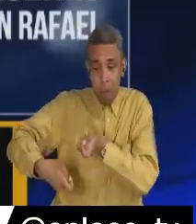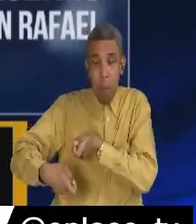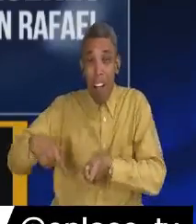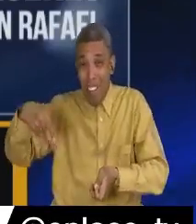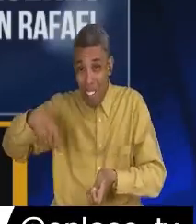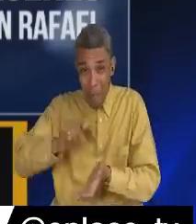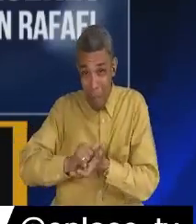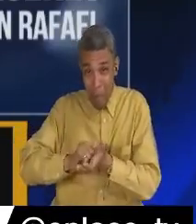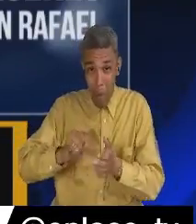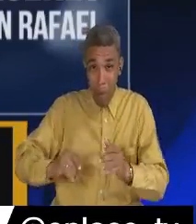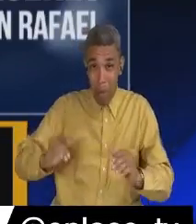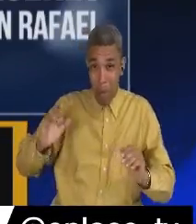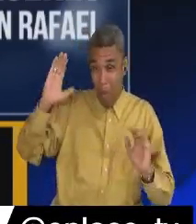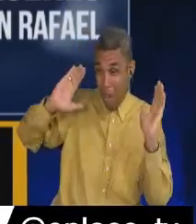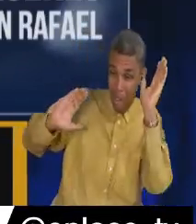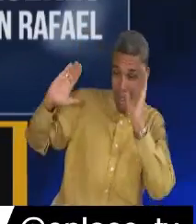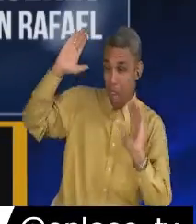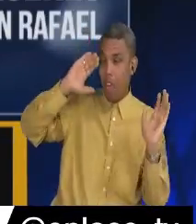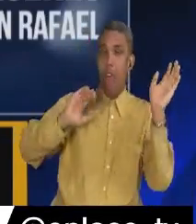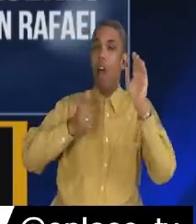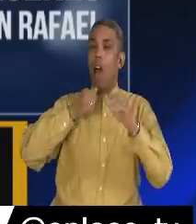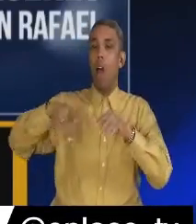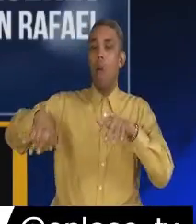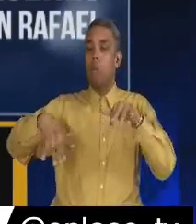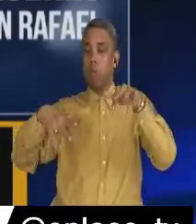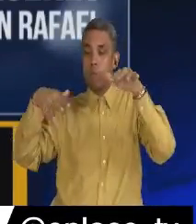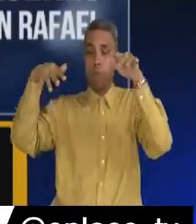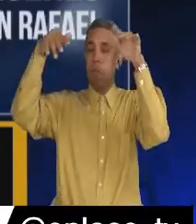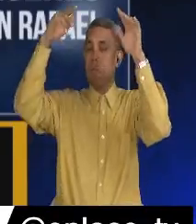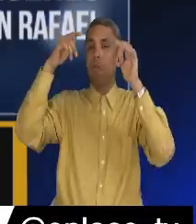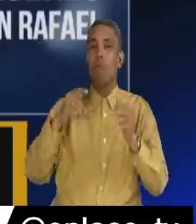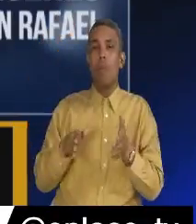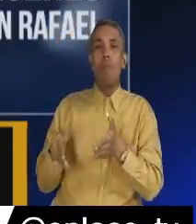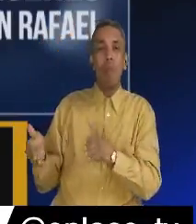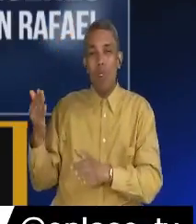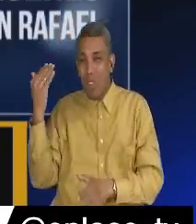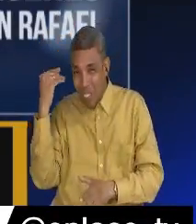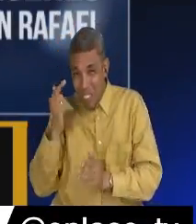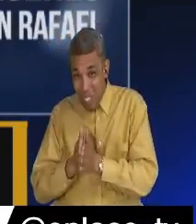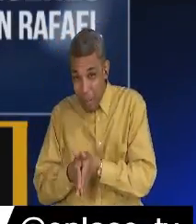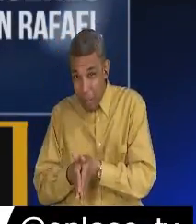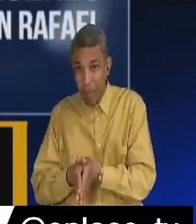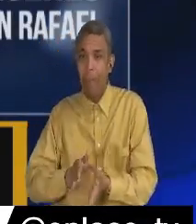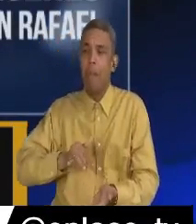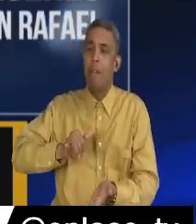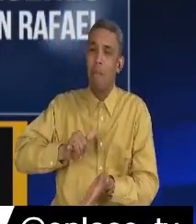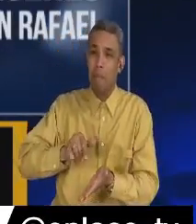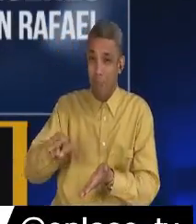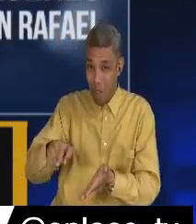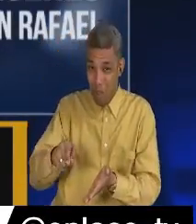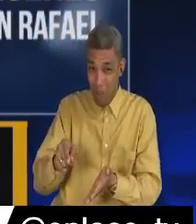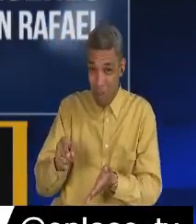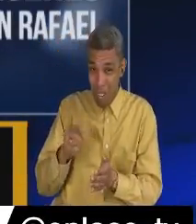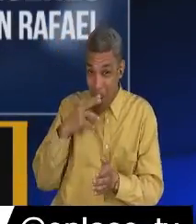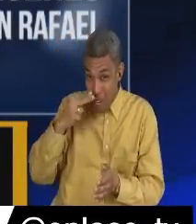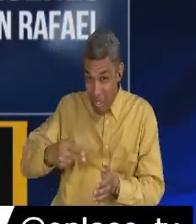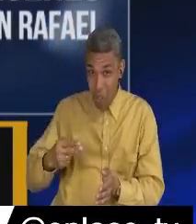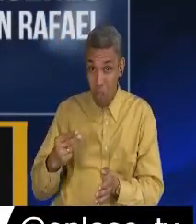Desafortunadamente es un niño que apenas estaba aprendiendo a caminar y está en proceso